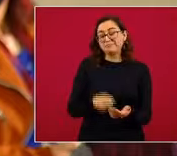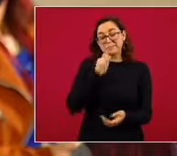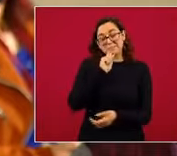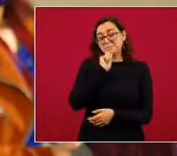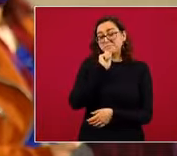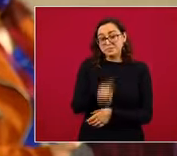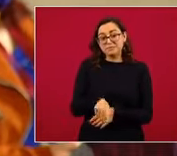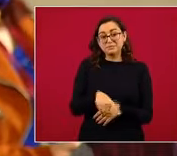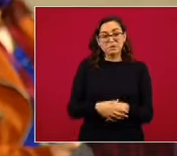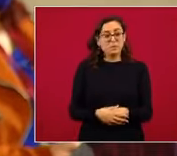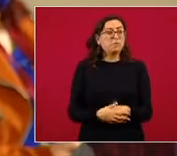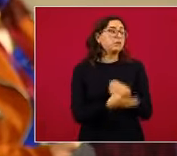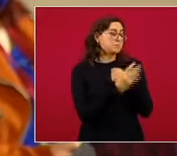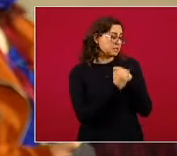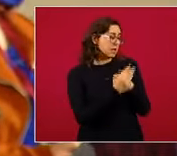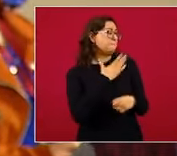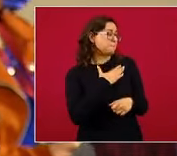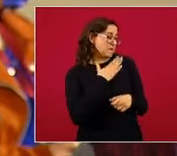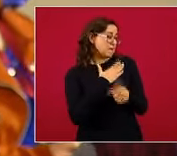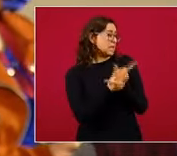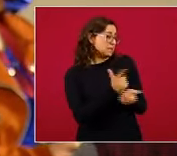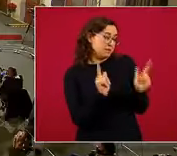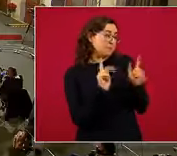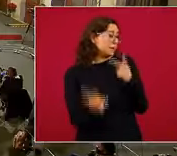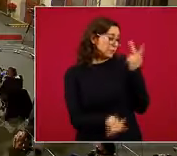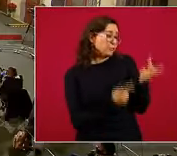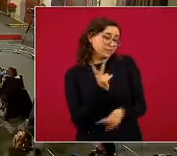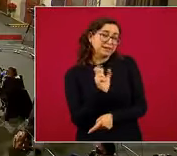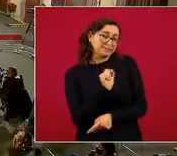Déjame preguntar lo que sea mi libertad, ¿no, amigo?